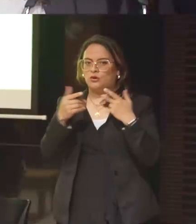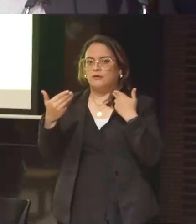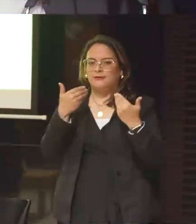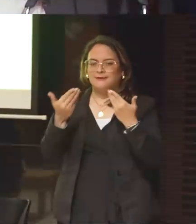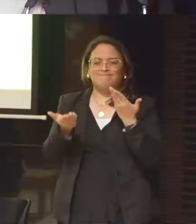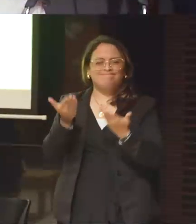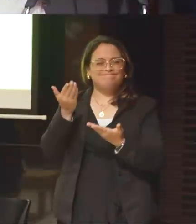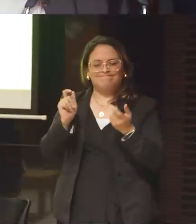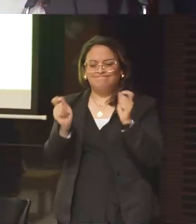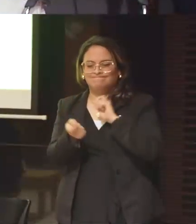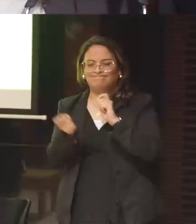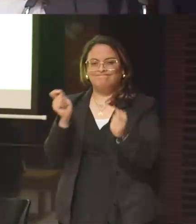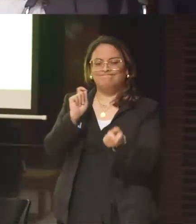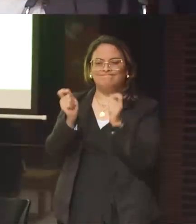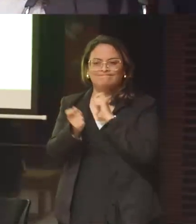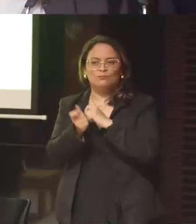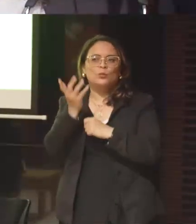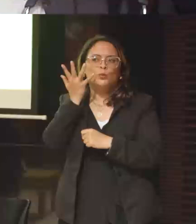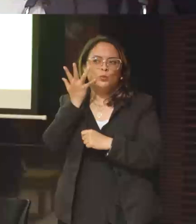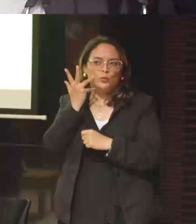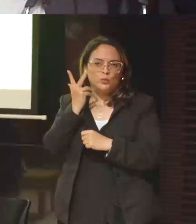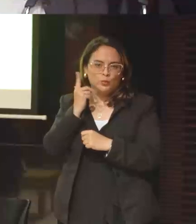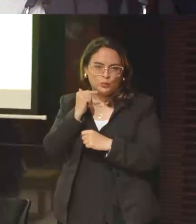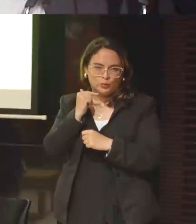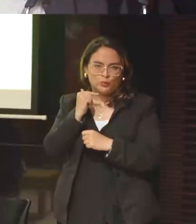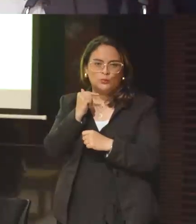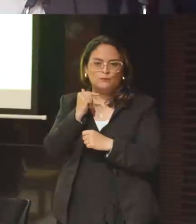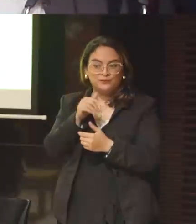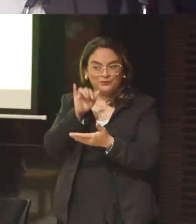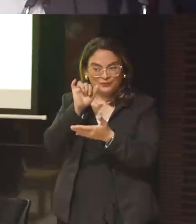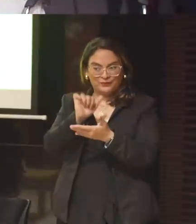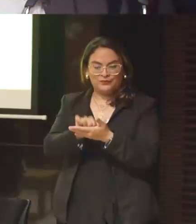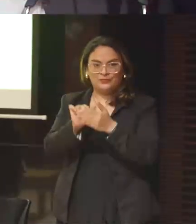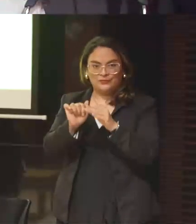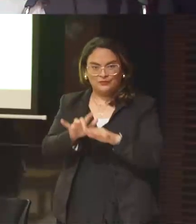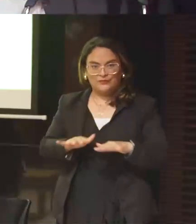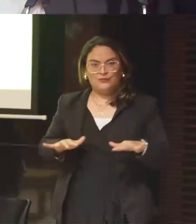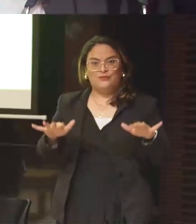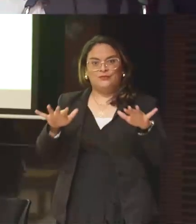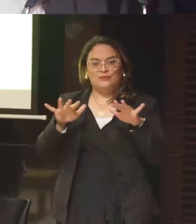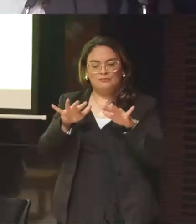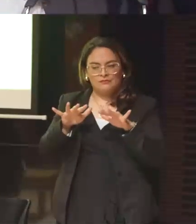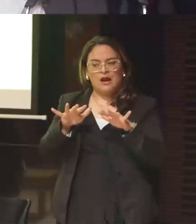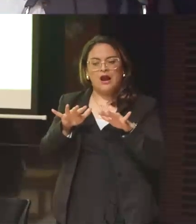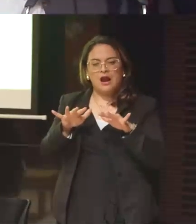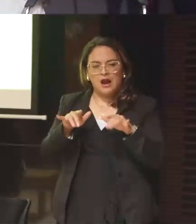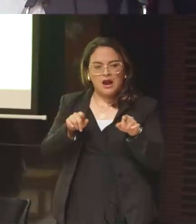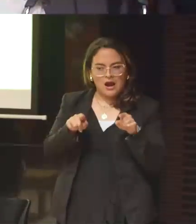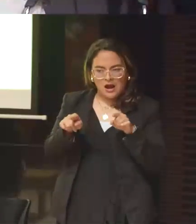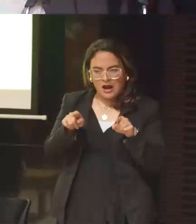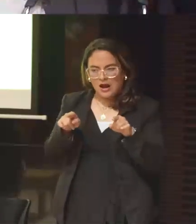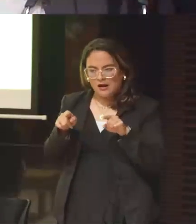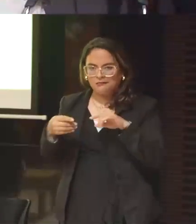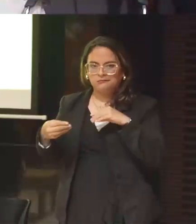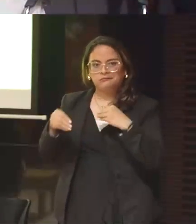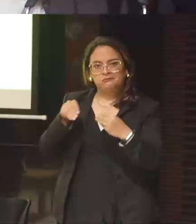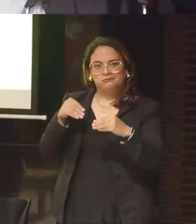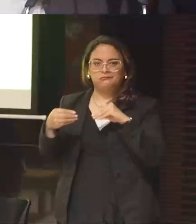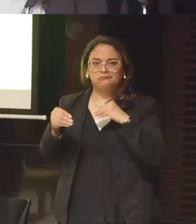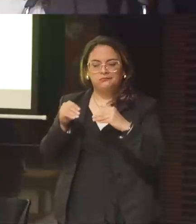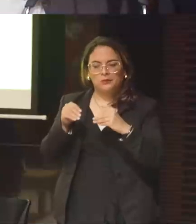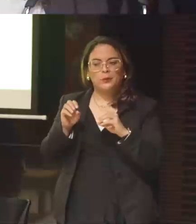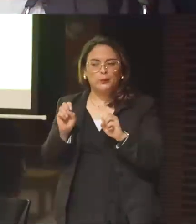día. Entonces, cuando ya logramos estabilizar ese mundo, empiezan a llegar todas las flexibilidades de, bueno, está